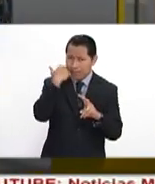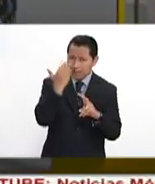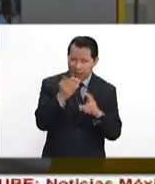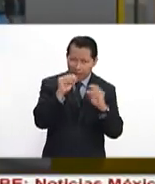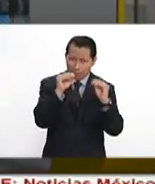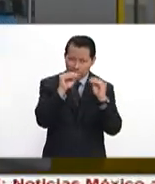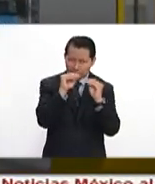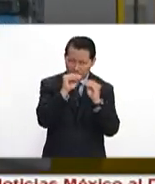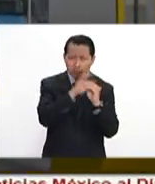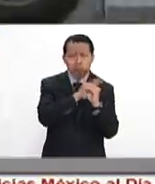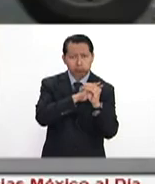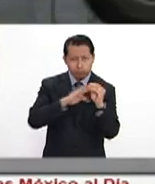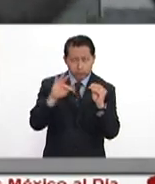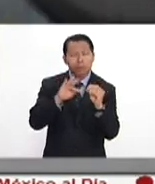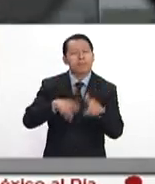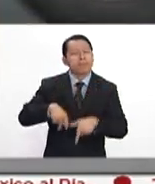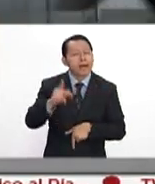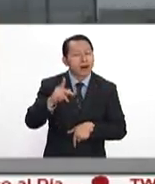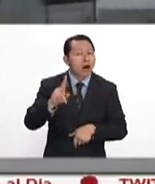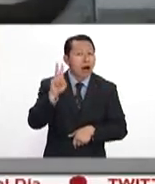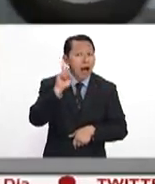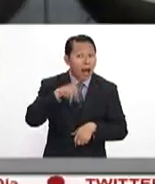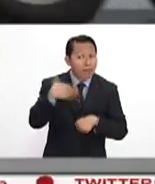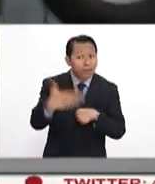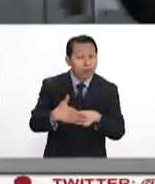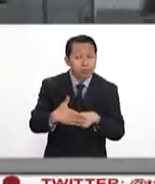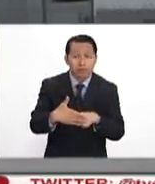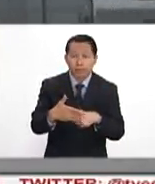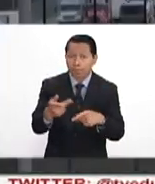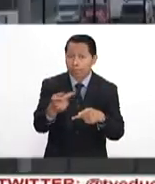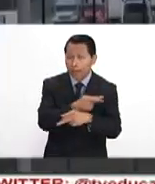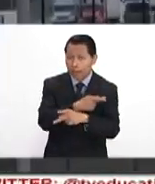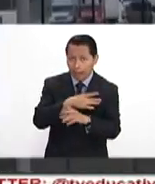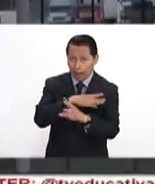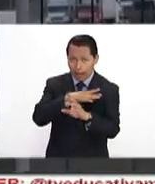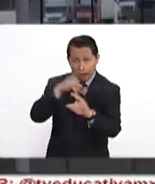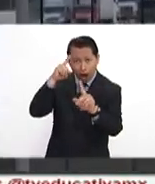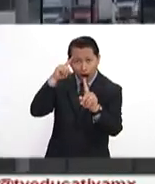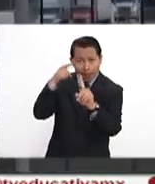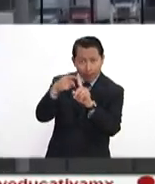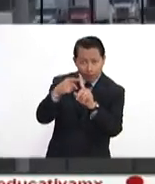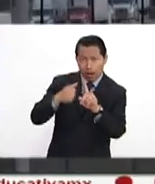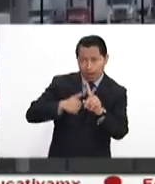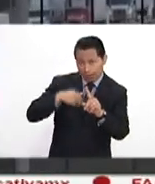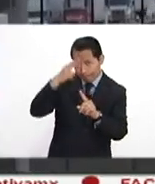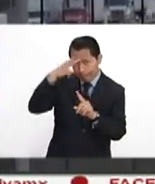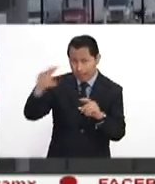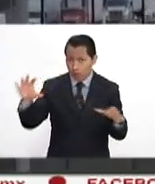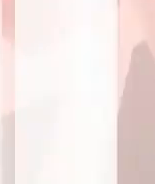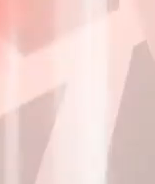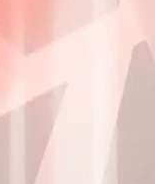la renegociación, pero faltará ver cómo se cuadran con los objetivos de Canadá y México.